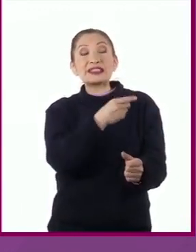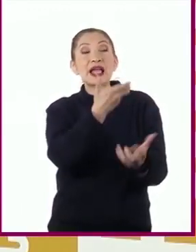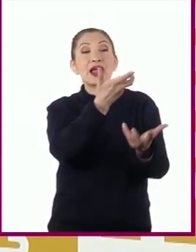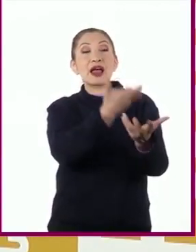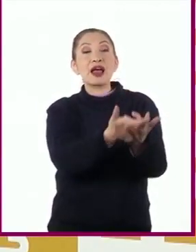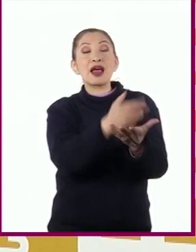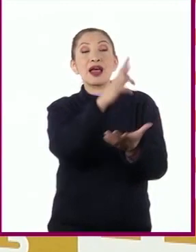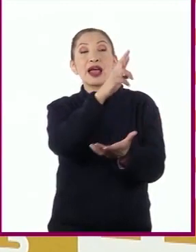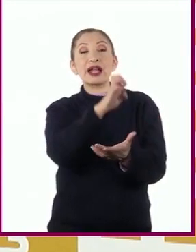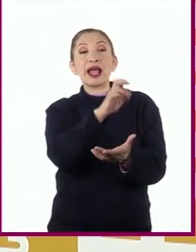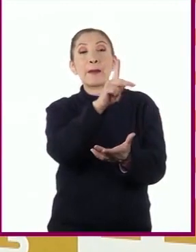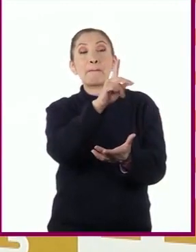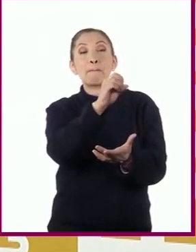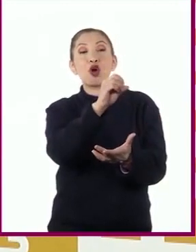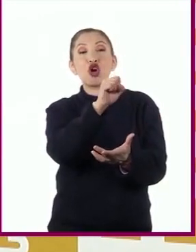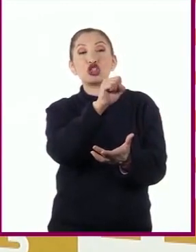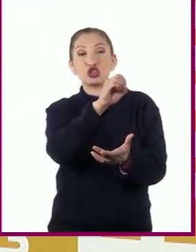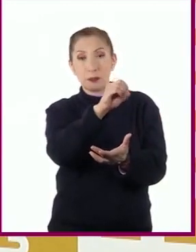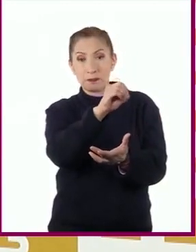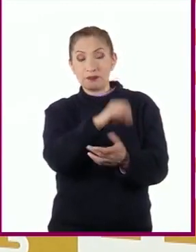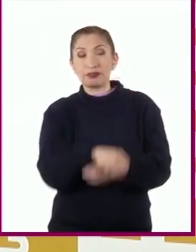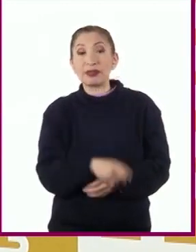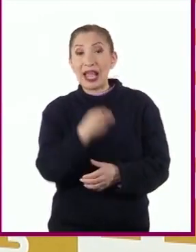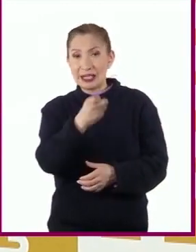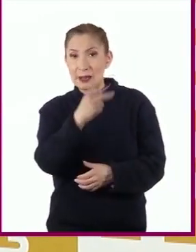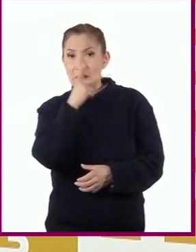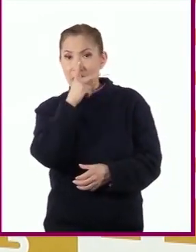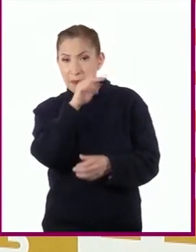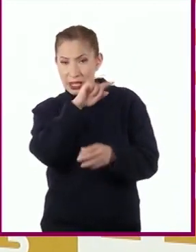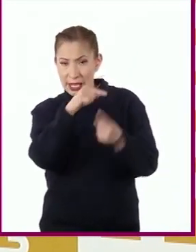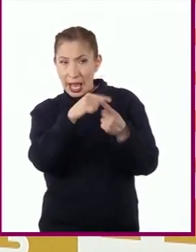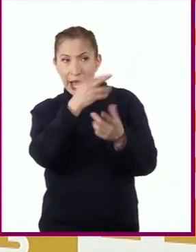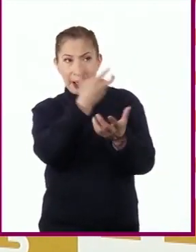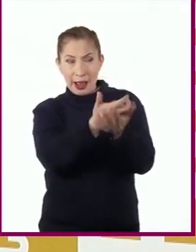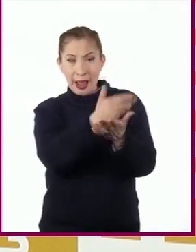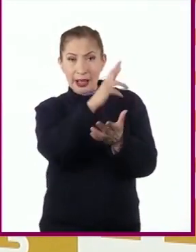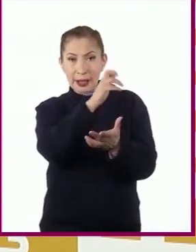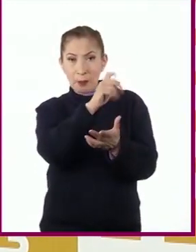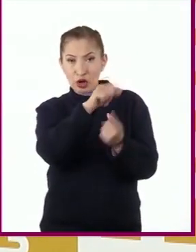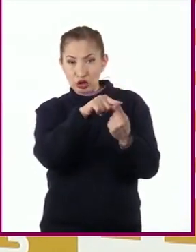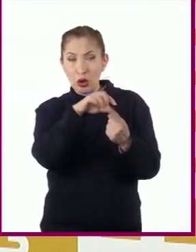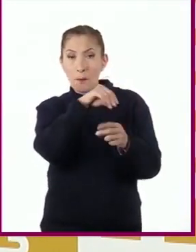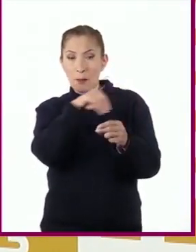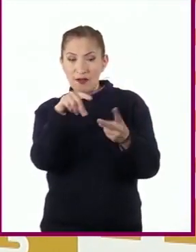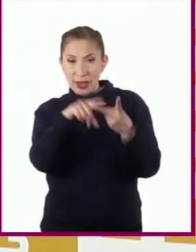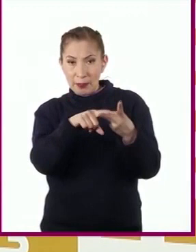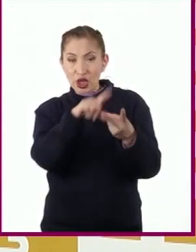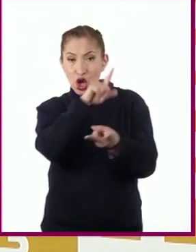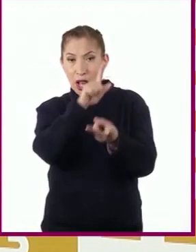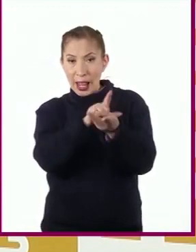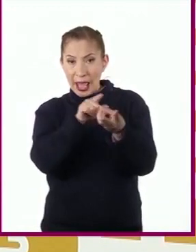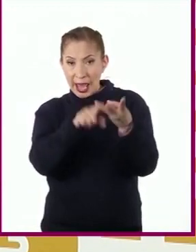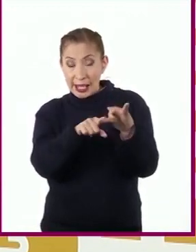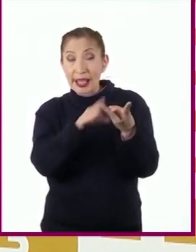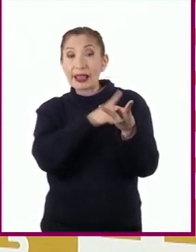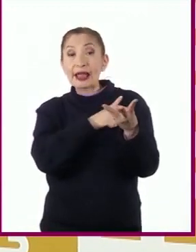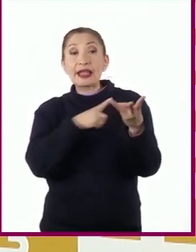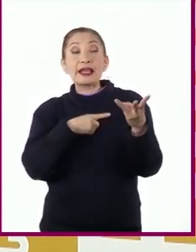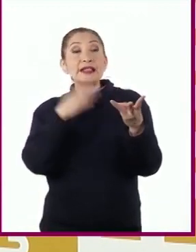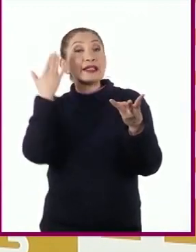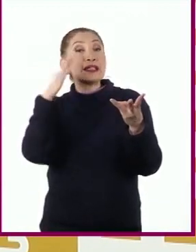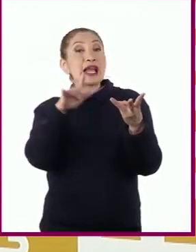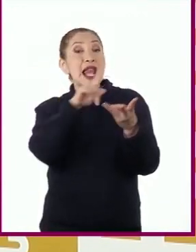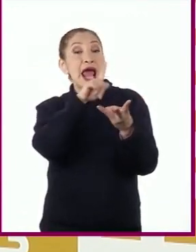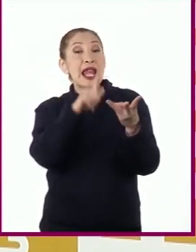de reposo. Teniendo en cuenta estos conceptos de reposo, movimiento, ley, debemos saber que